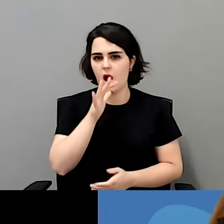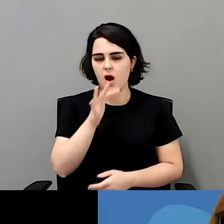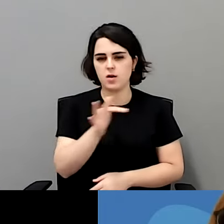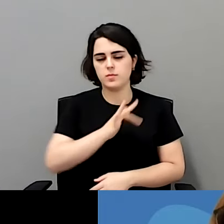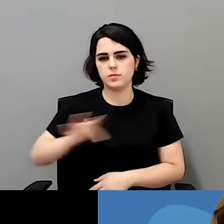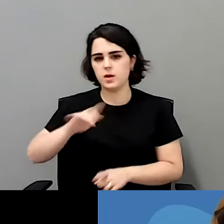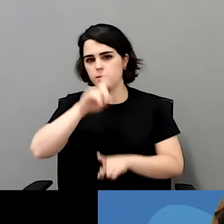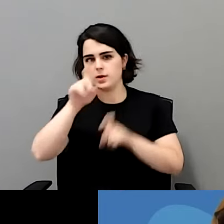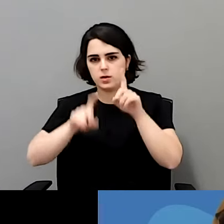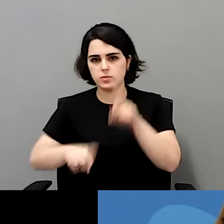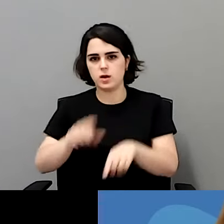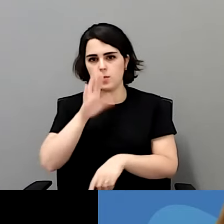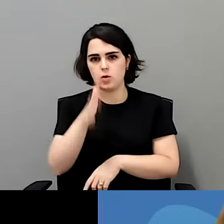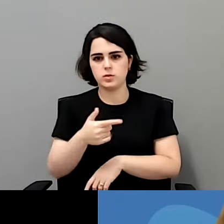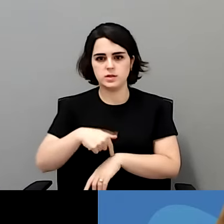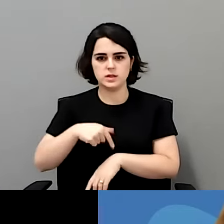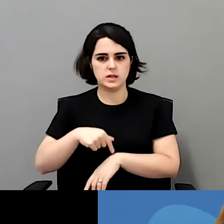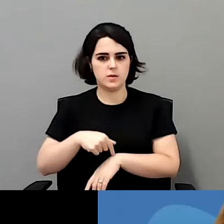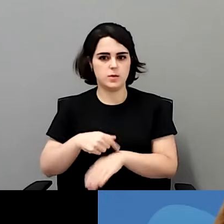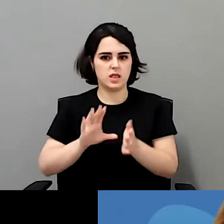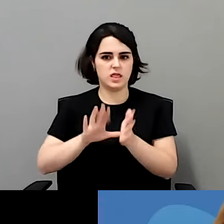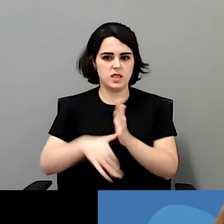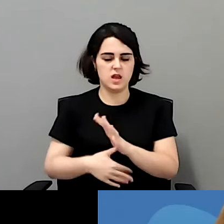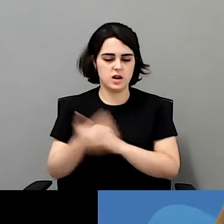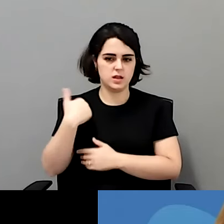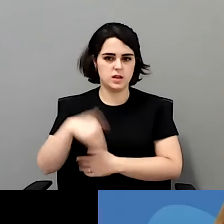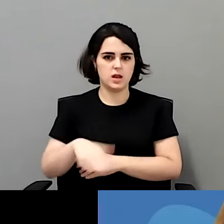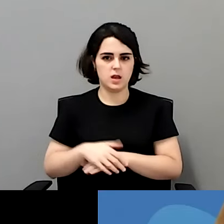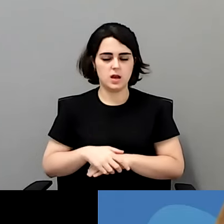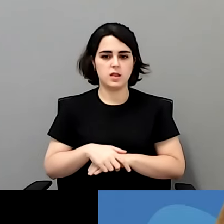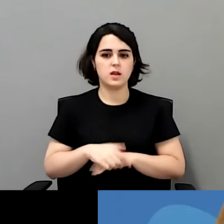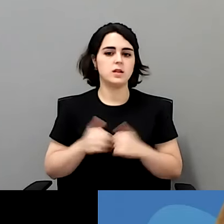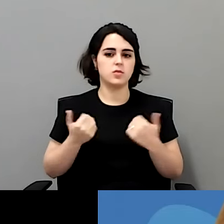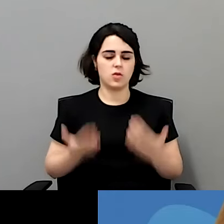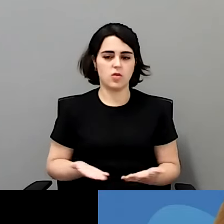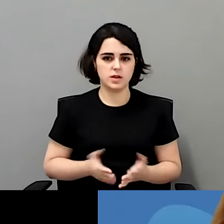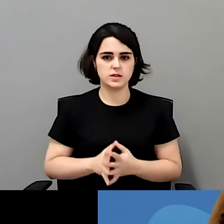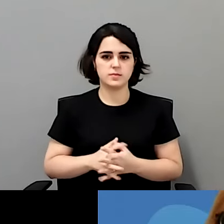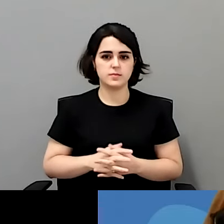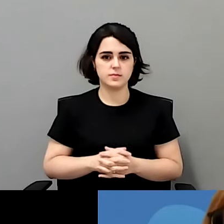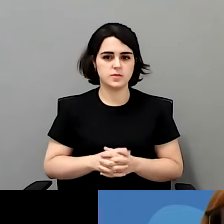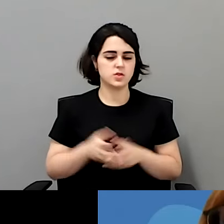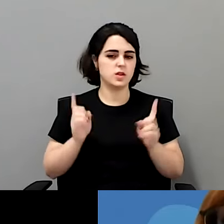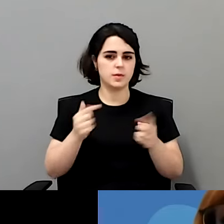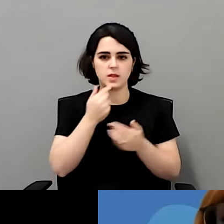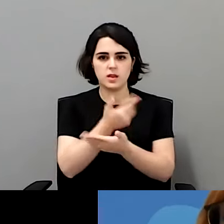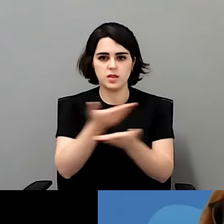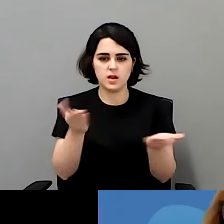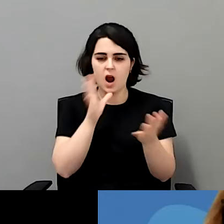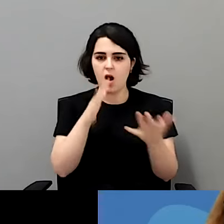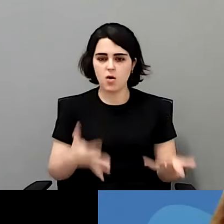turno de preguntas porque vamos un poco retrasadas de tiempo. Entonces, simplemente deciros que